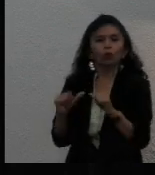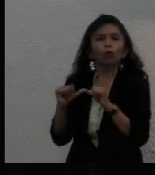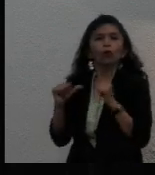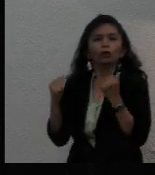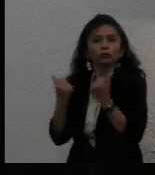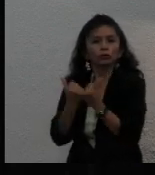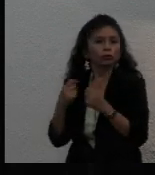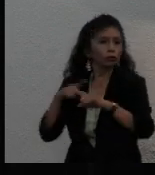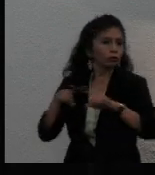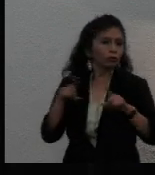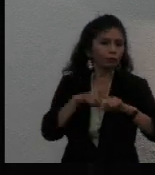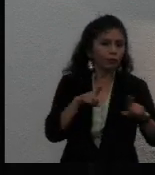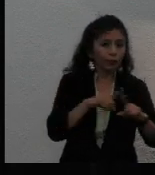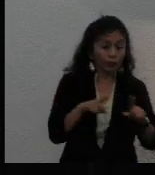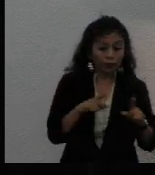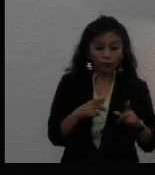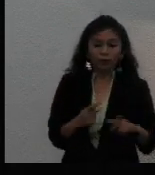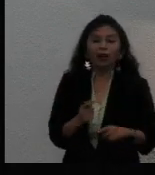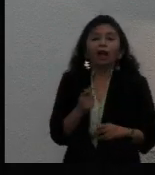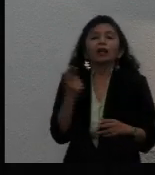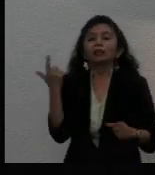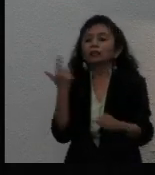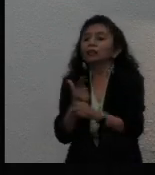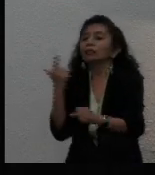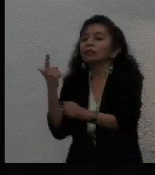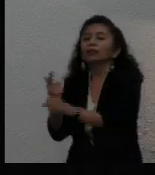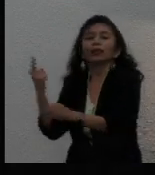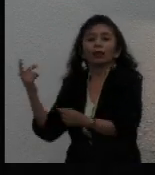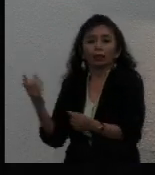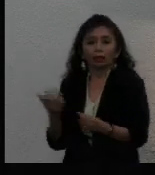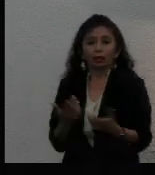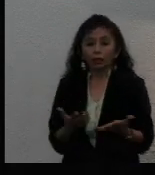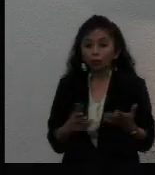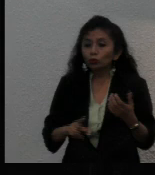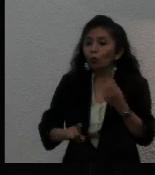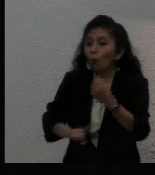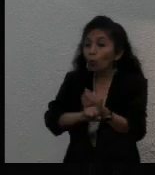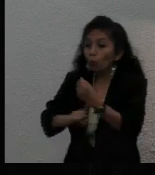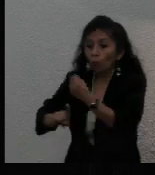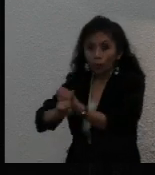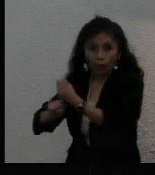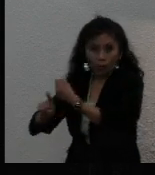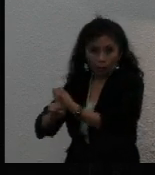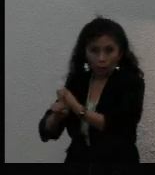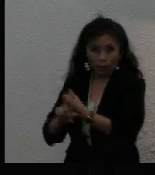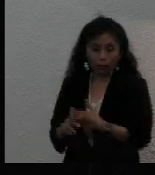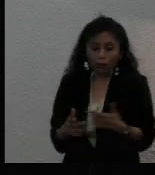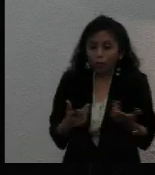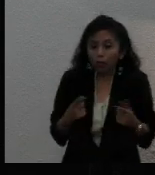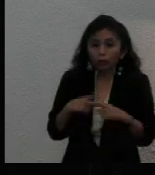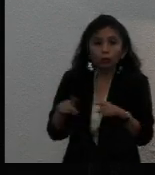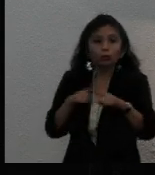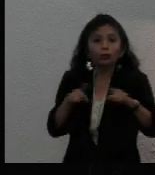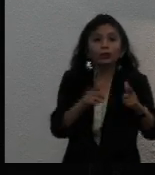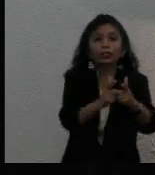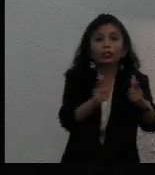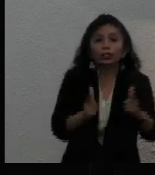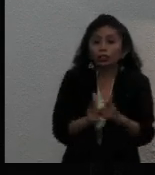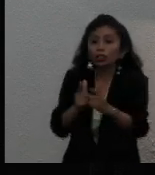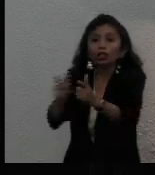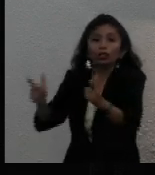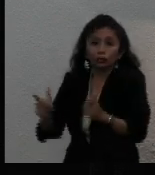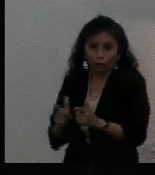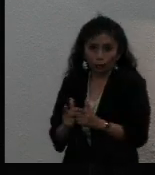la sociedad civil para identificar y abordar las necesidades específicas de nuestros grupos más